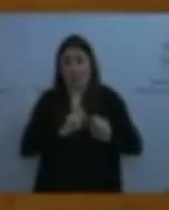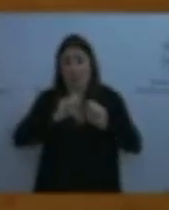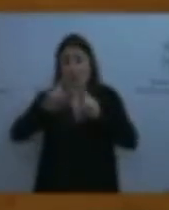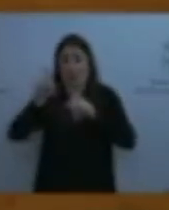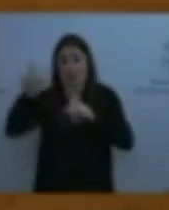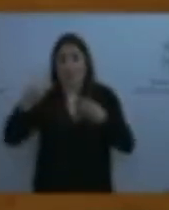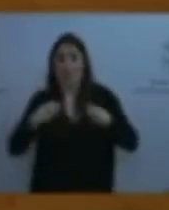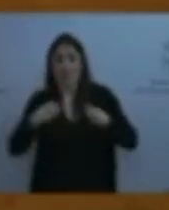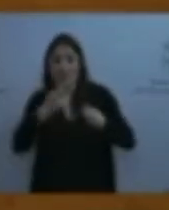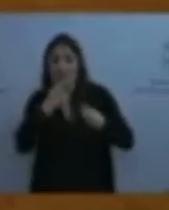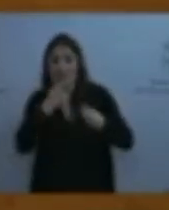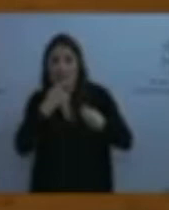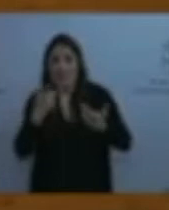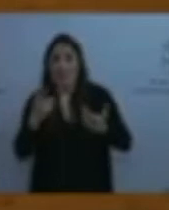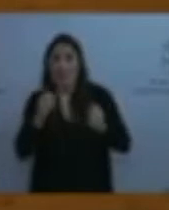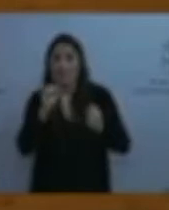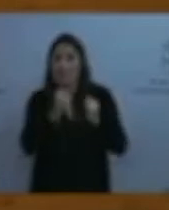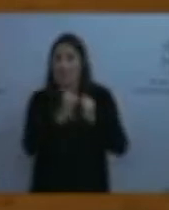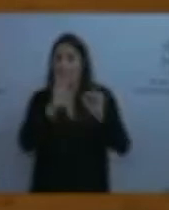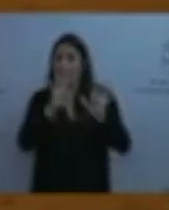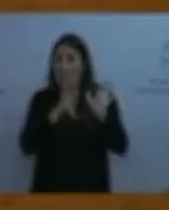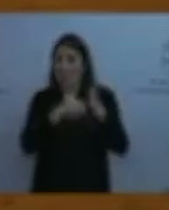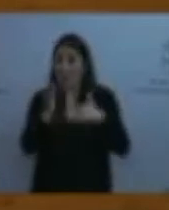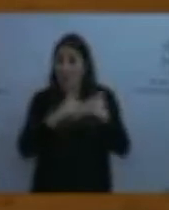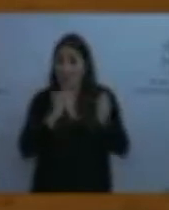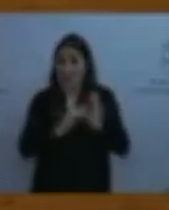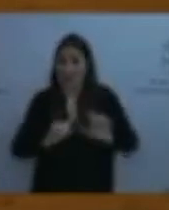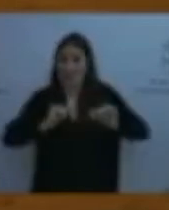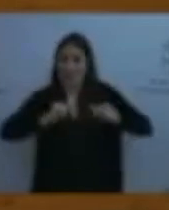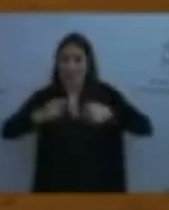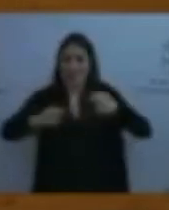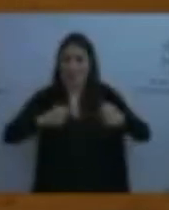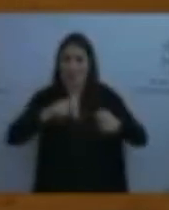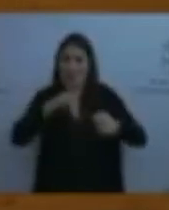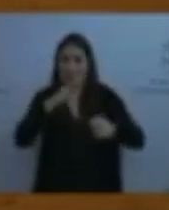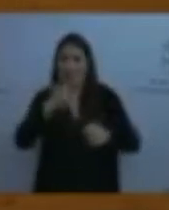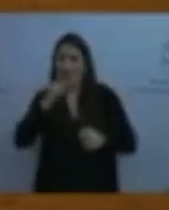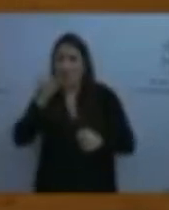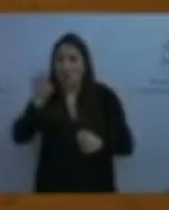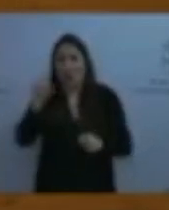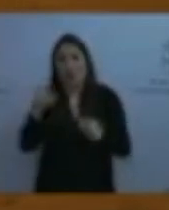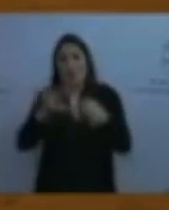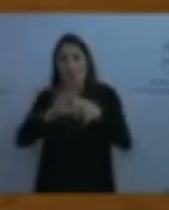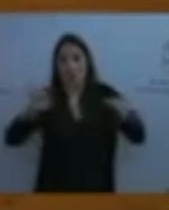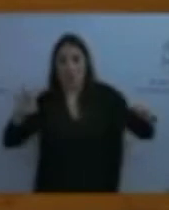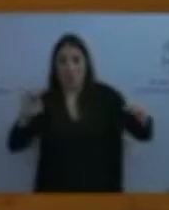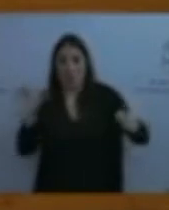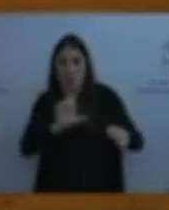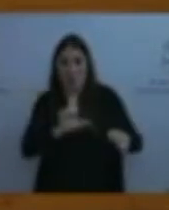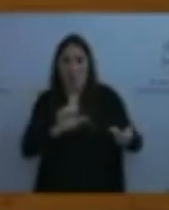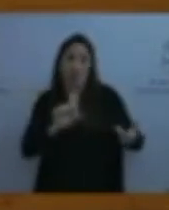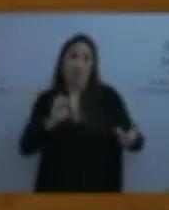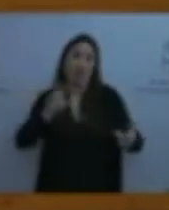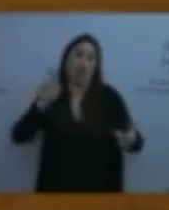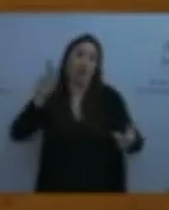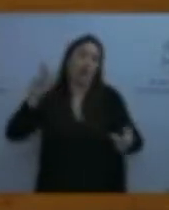aumentó notablemente desde el pasado 29 de marzo, cuando se iniciaban las negociaciones de desconexión. Le explico, en el Reino Unido pues está